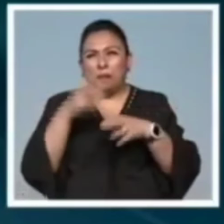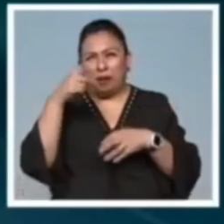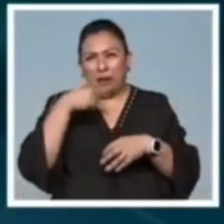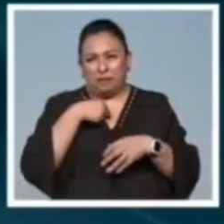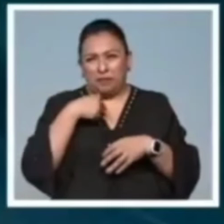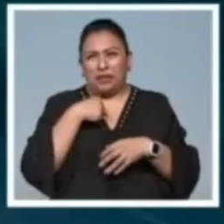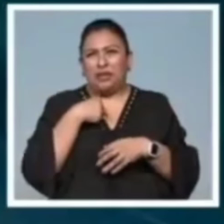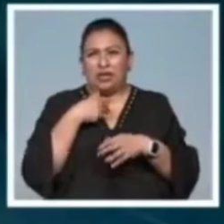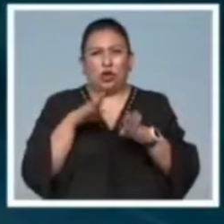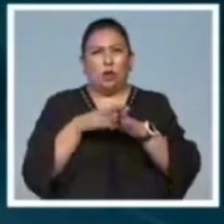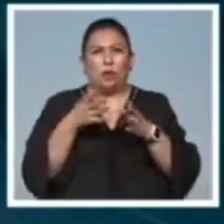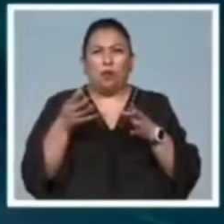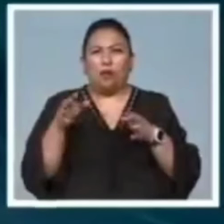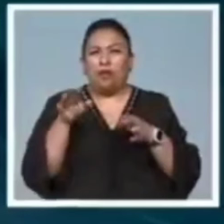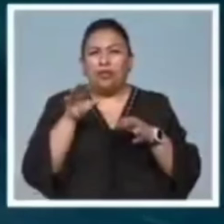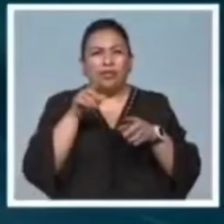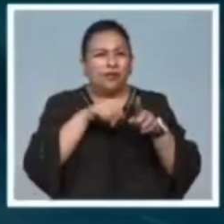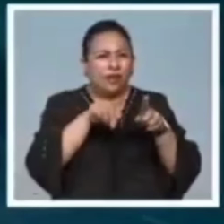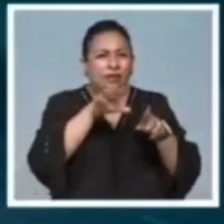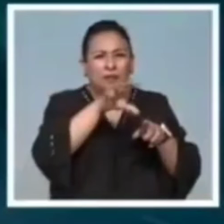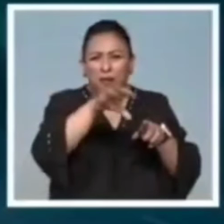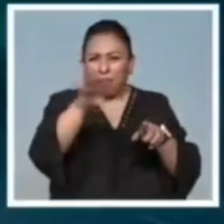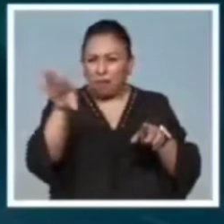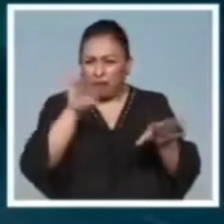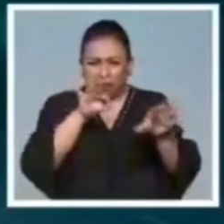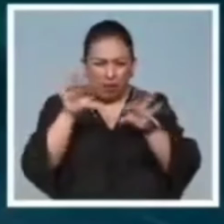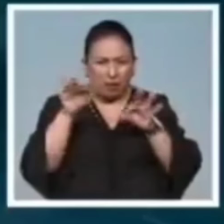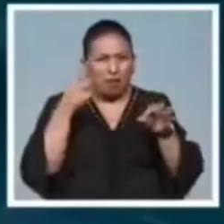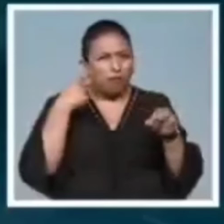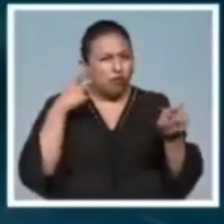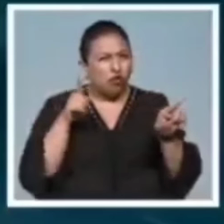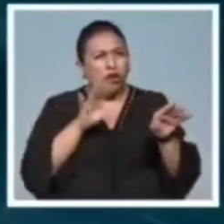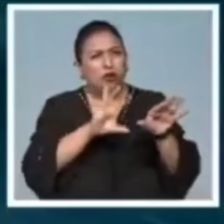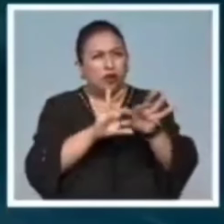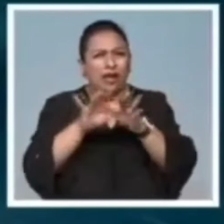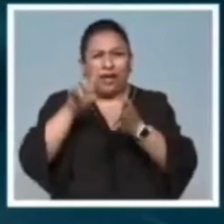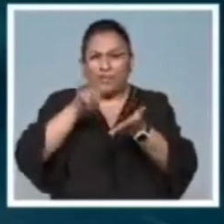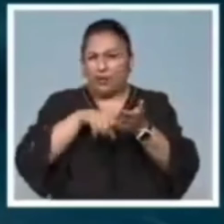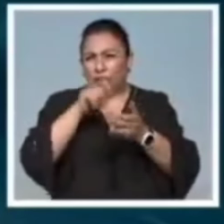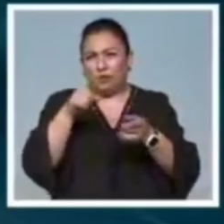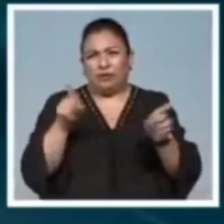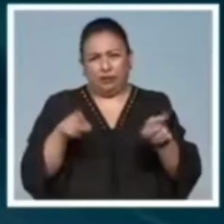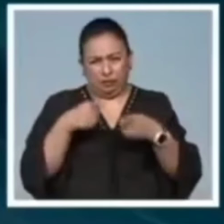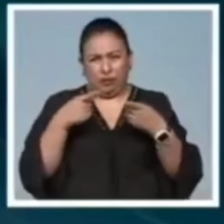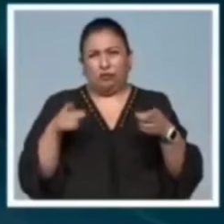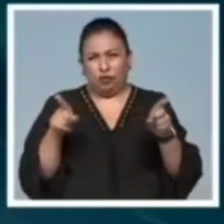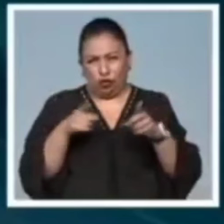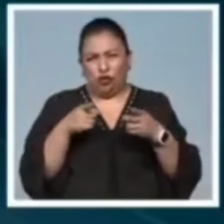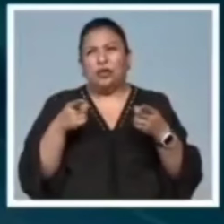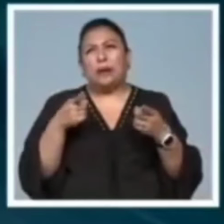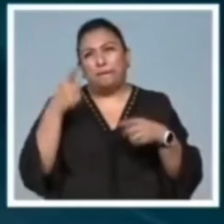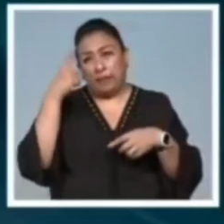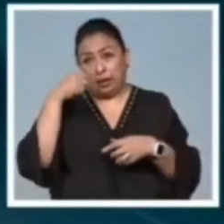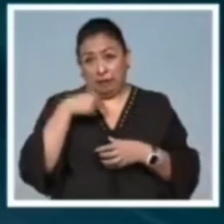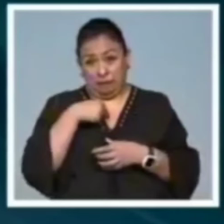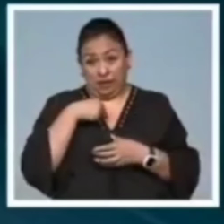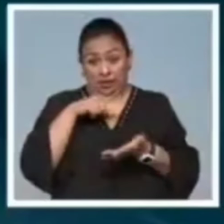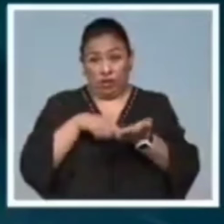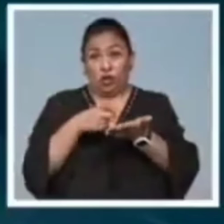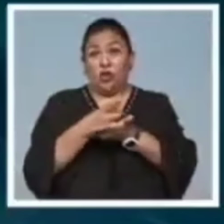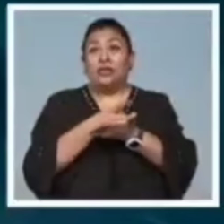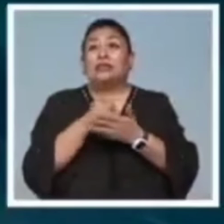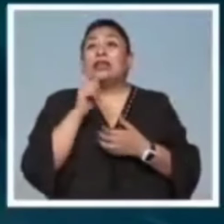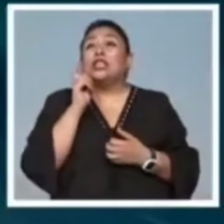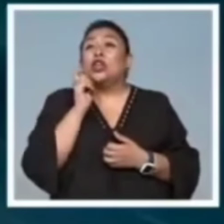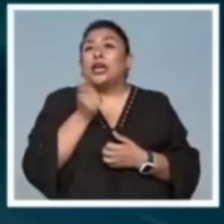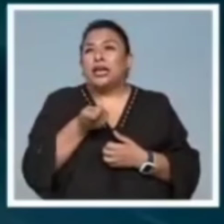el contrapunto es cómo vas mezclando distintas melodías y armonías dentro de una misma música, y el contrapunto para mí en el diseño es como